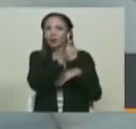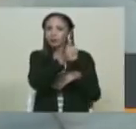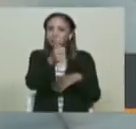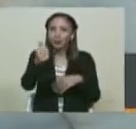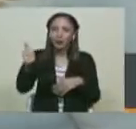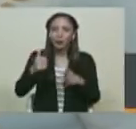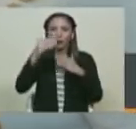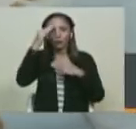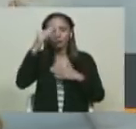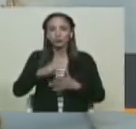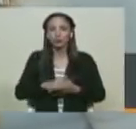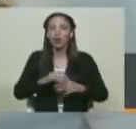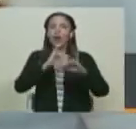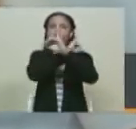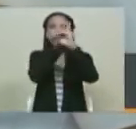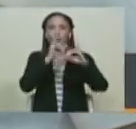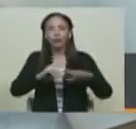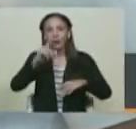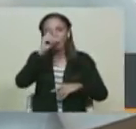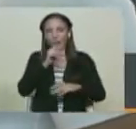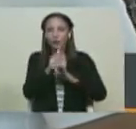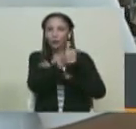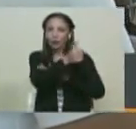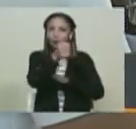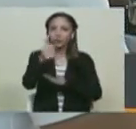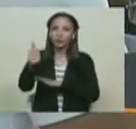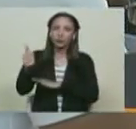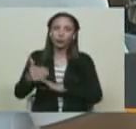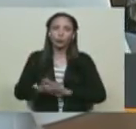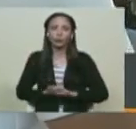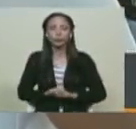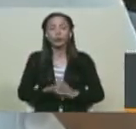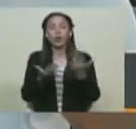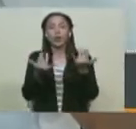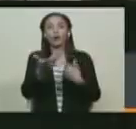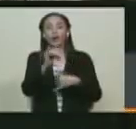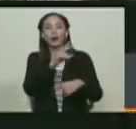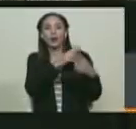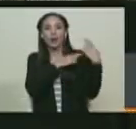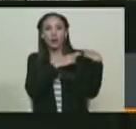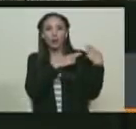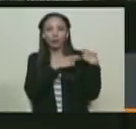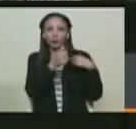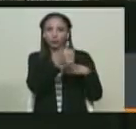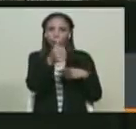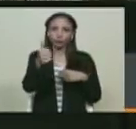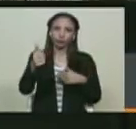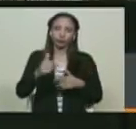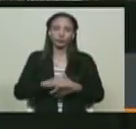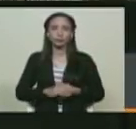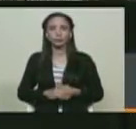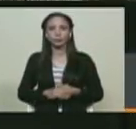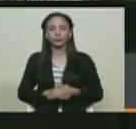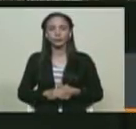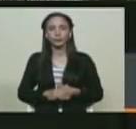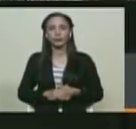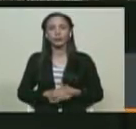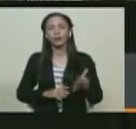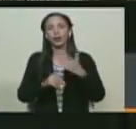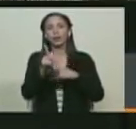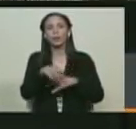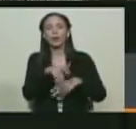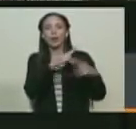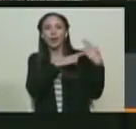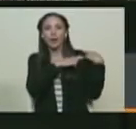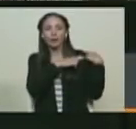año de las ADI, a los jefes, aquí están los jefes de la REDI Capital, Mayor General Rodríguez